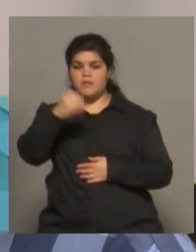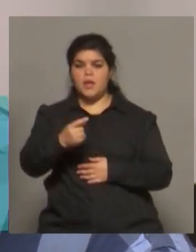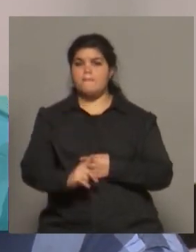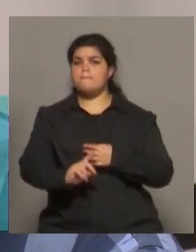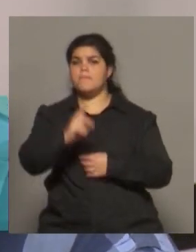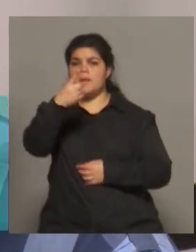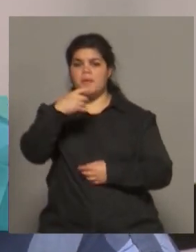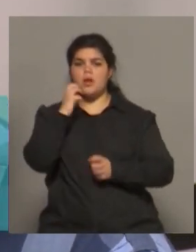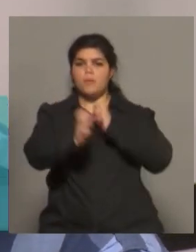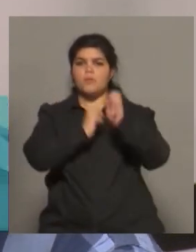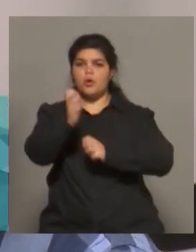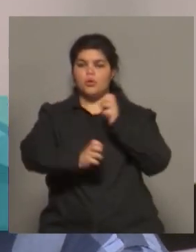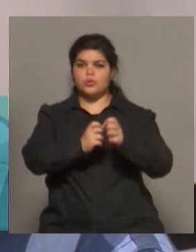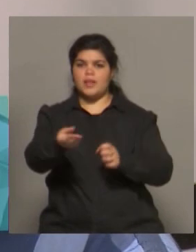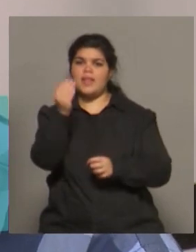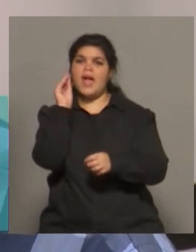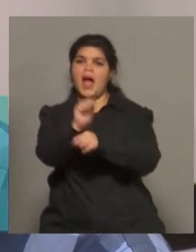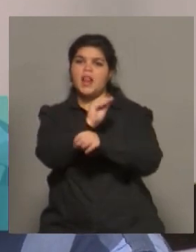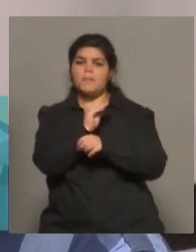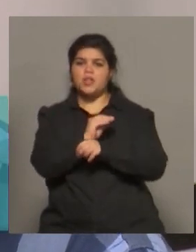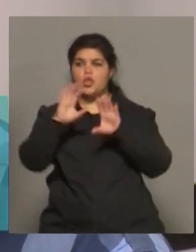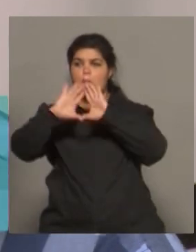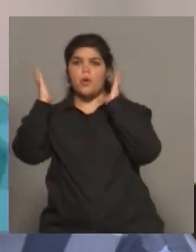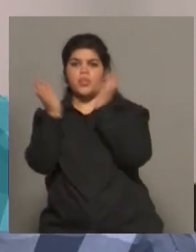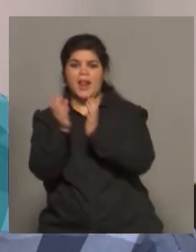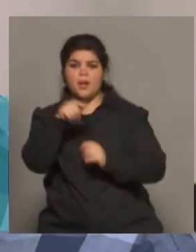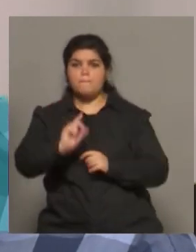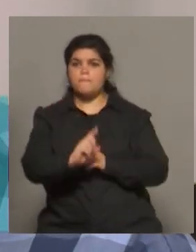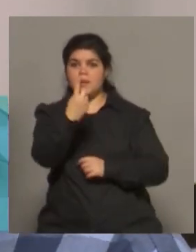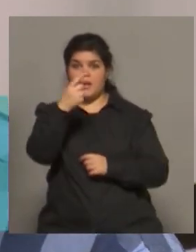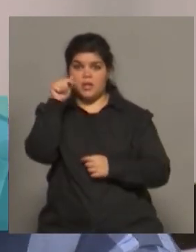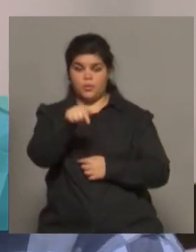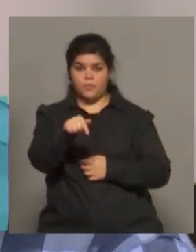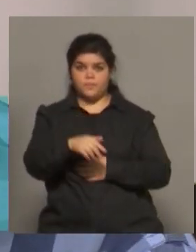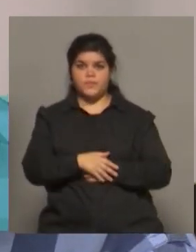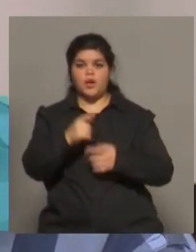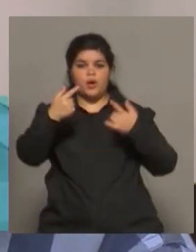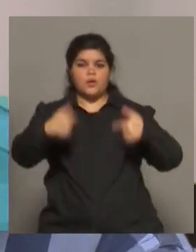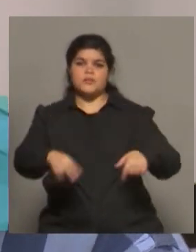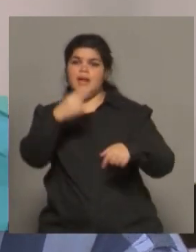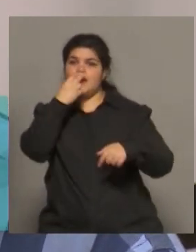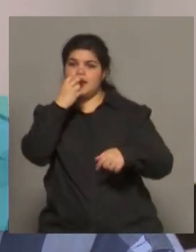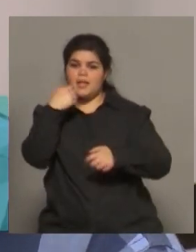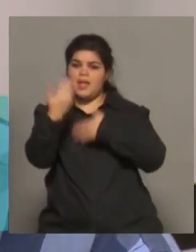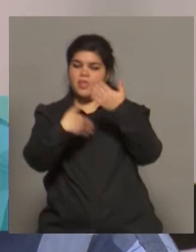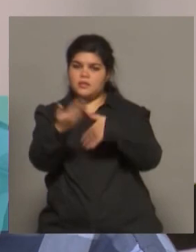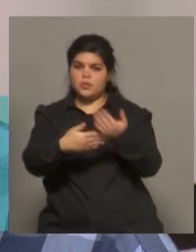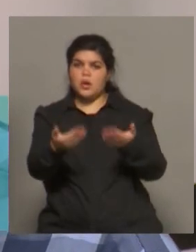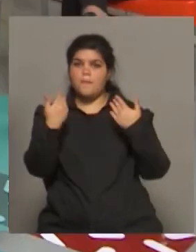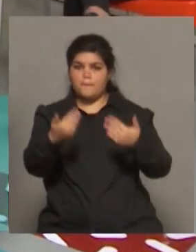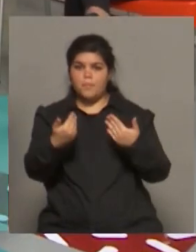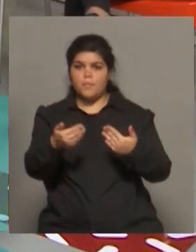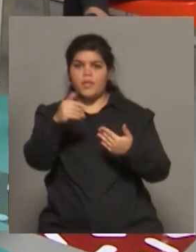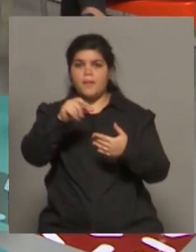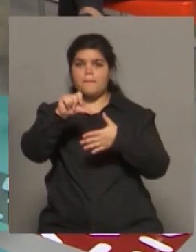alimentos a nivel mundial. Y esa es una valoración que tiene, y los recursos naturales que tienen y la energía que es capaz de desarrollar hoy en día los países